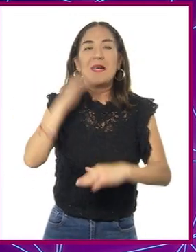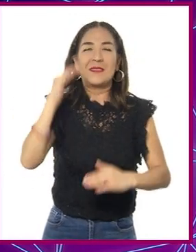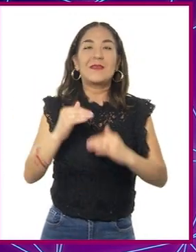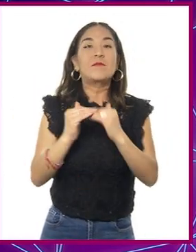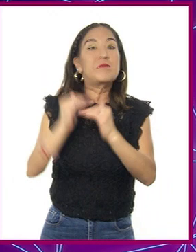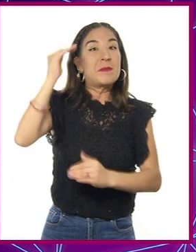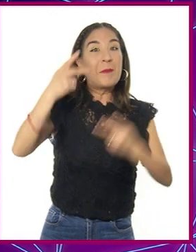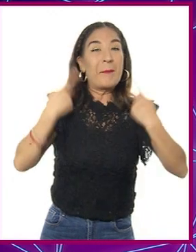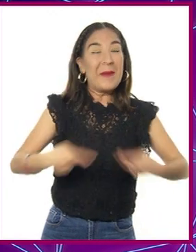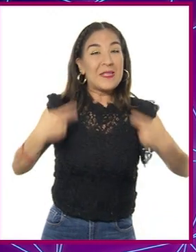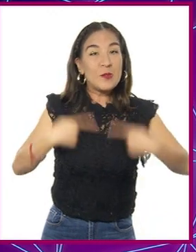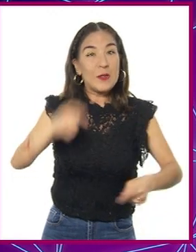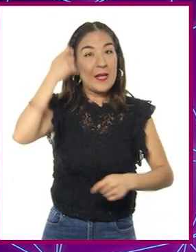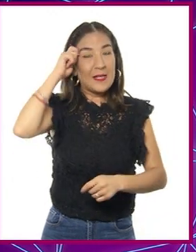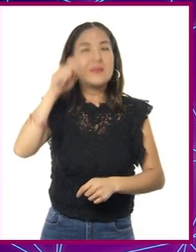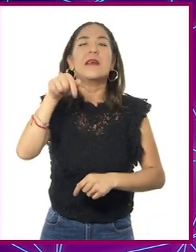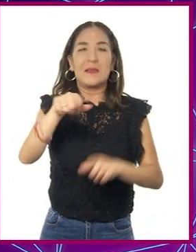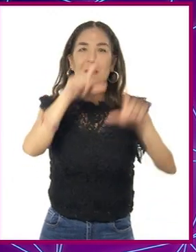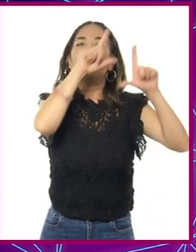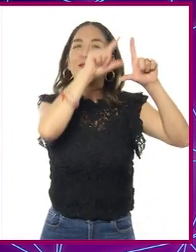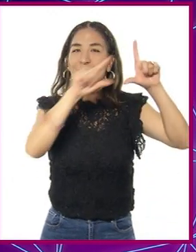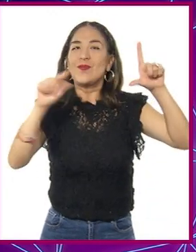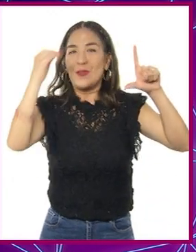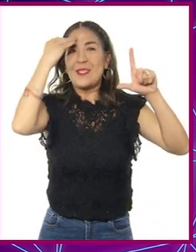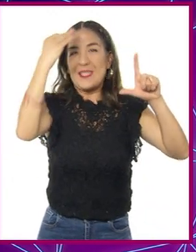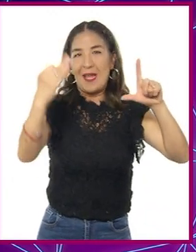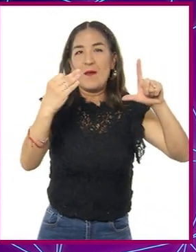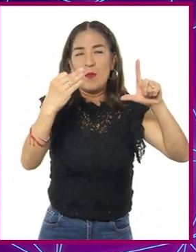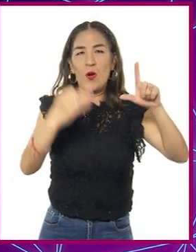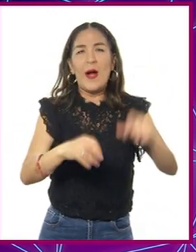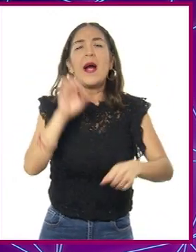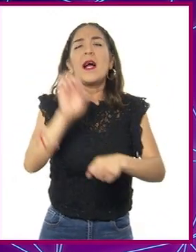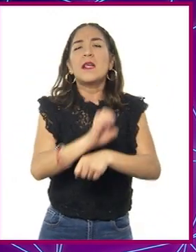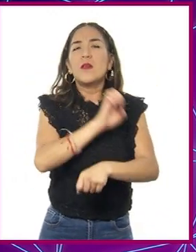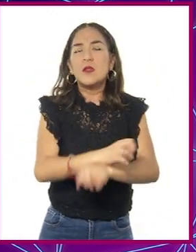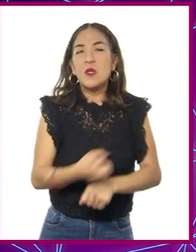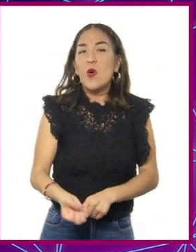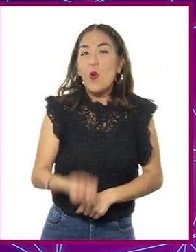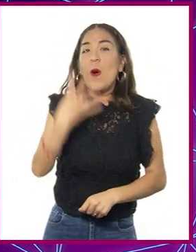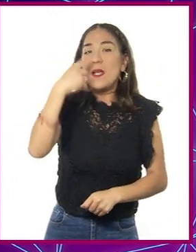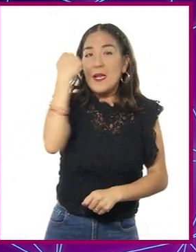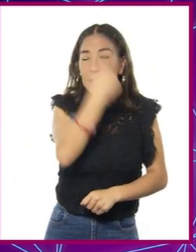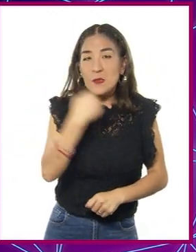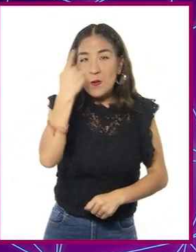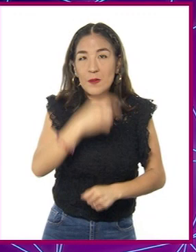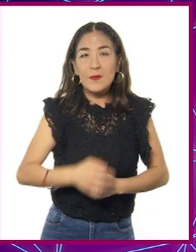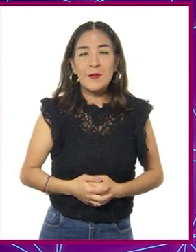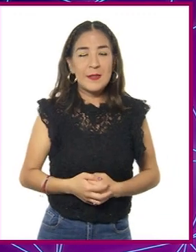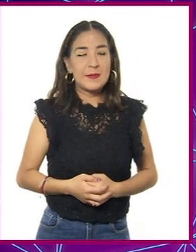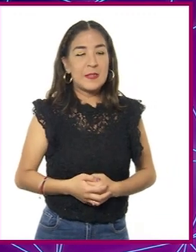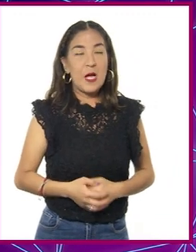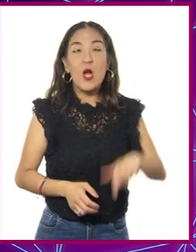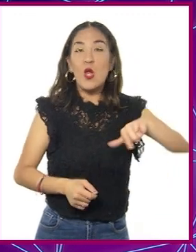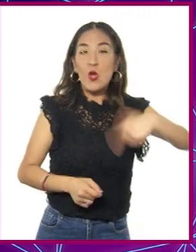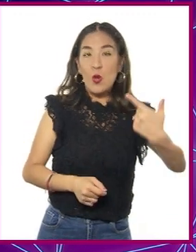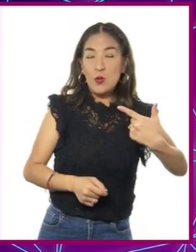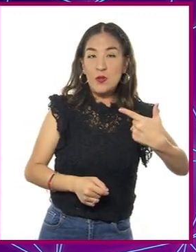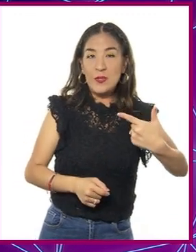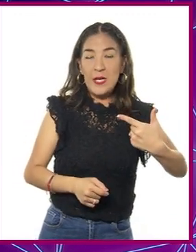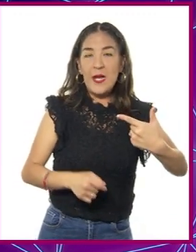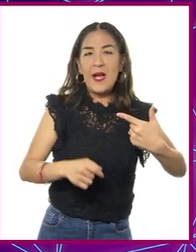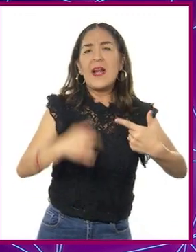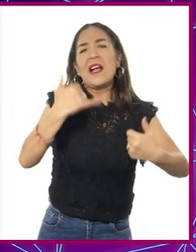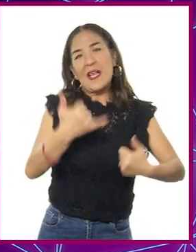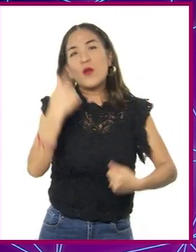de albañiles. Entonces, ¿cuál es el rango del número de horas? Entre 12 horas y 1